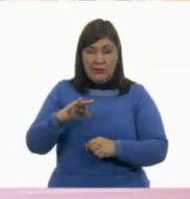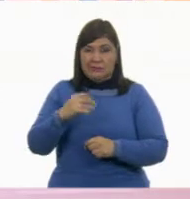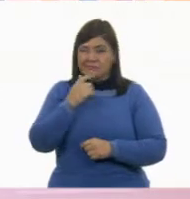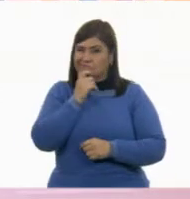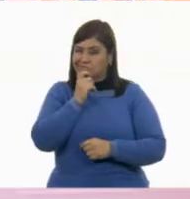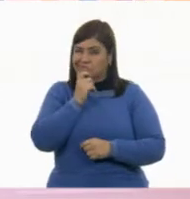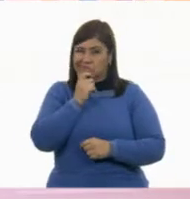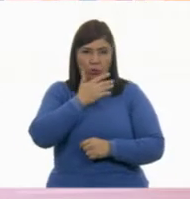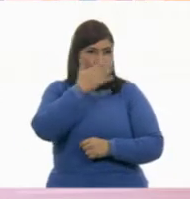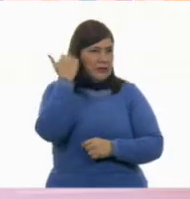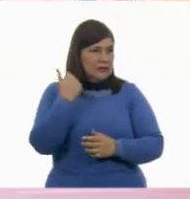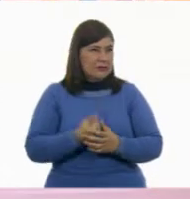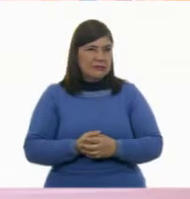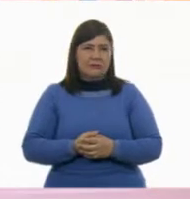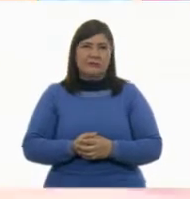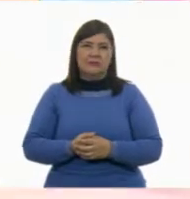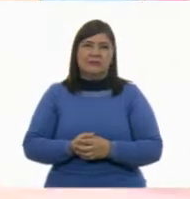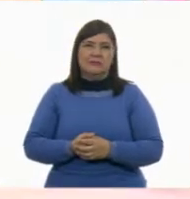No sé.